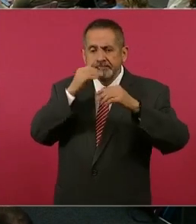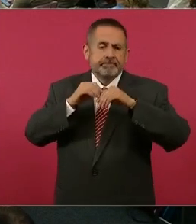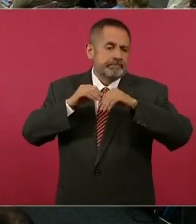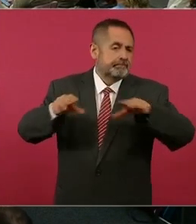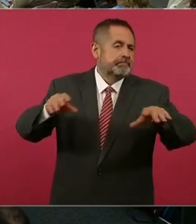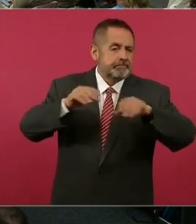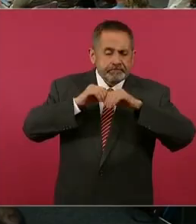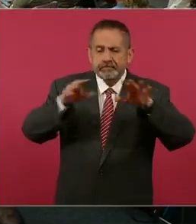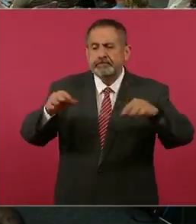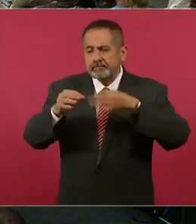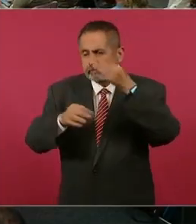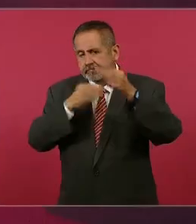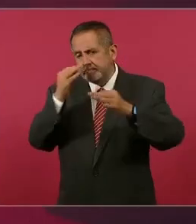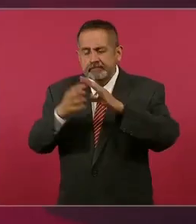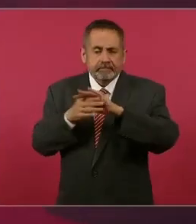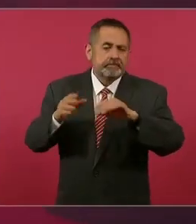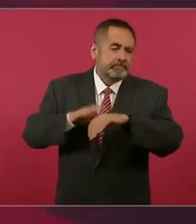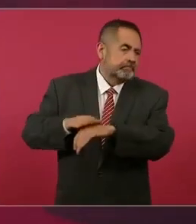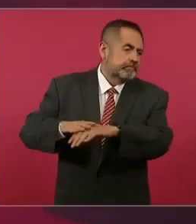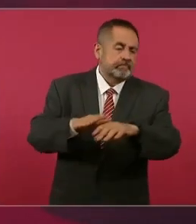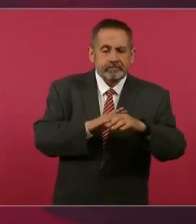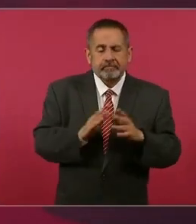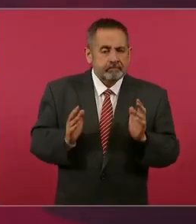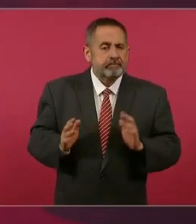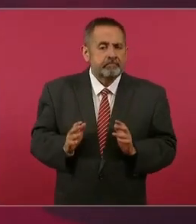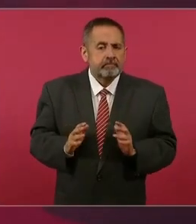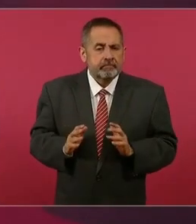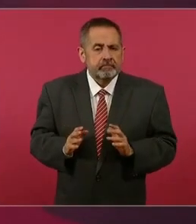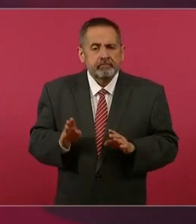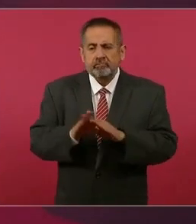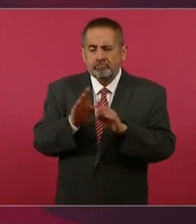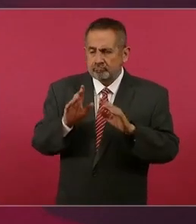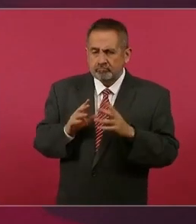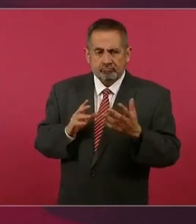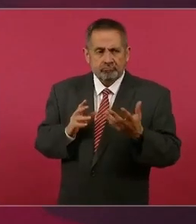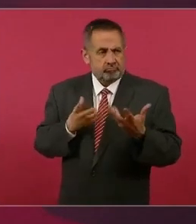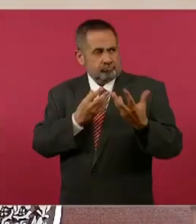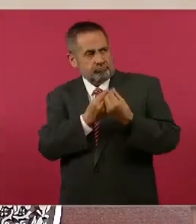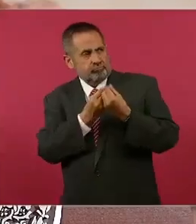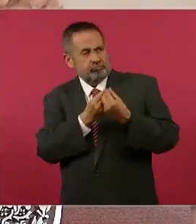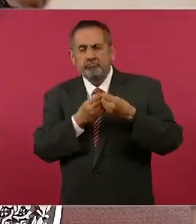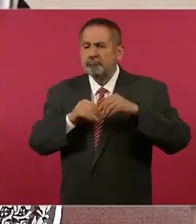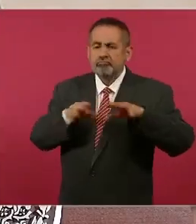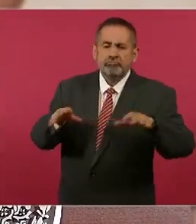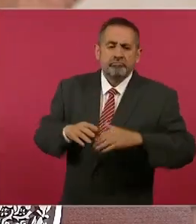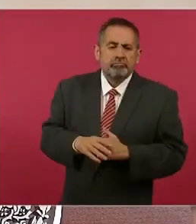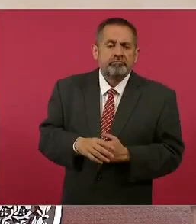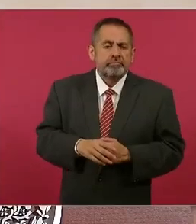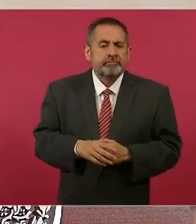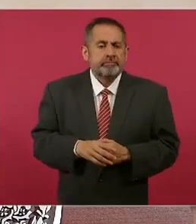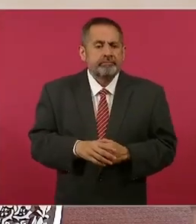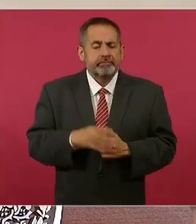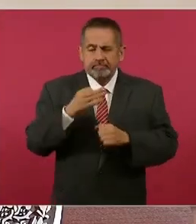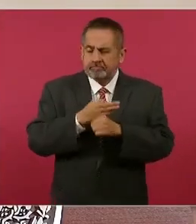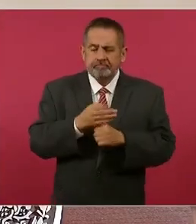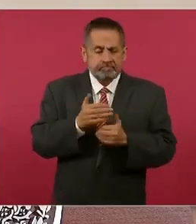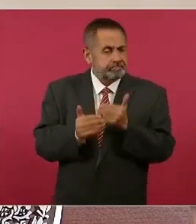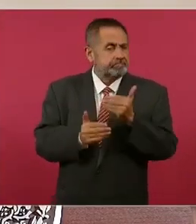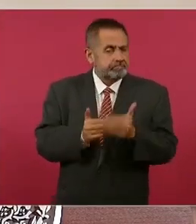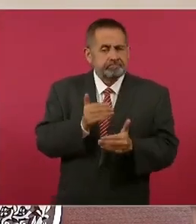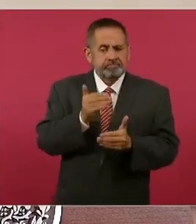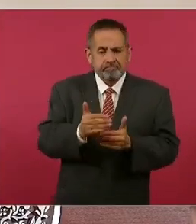constantemente de lo que estamos haciendo en forma conjunta. Y se está